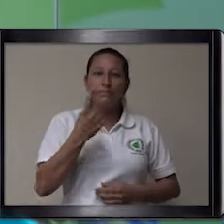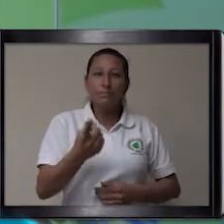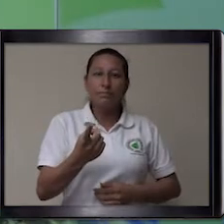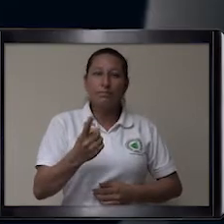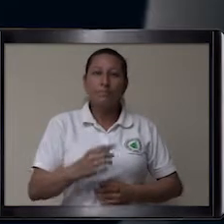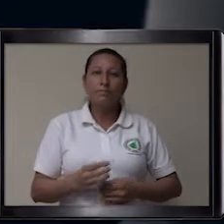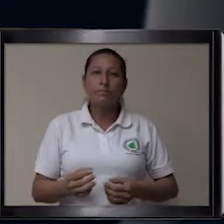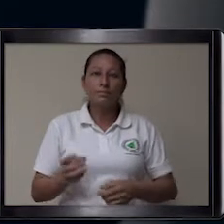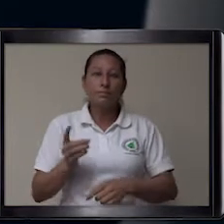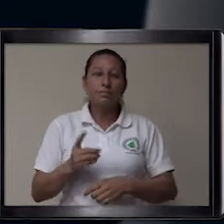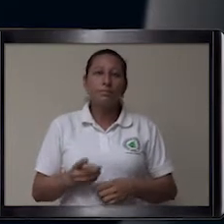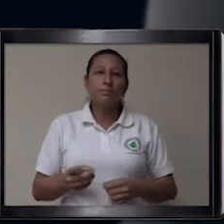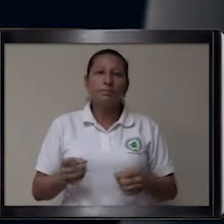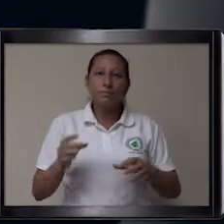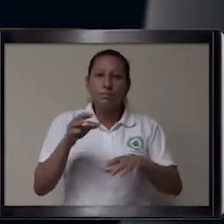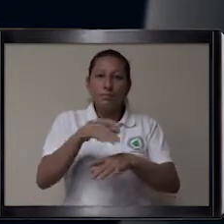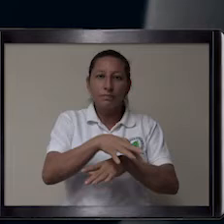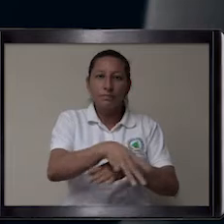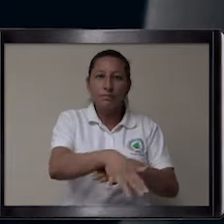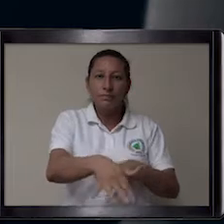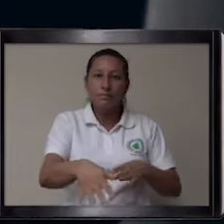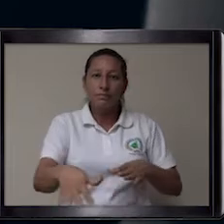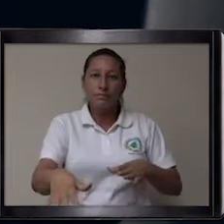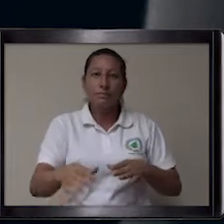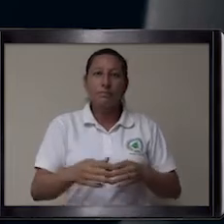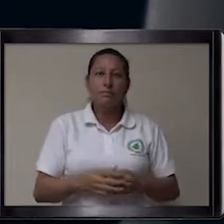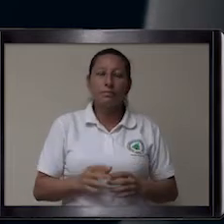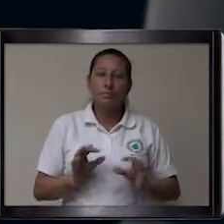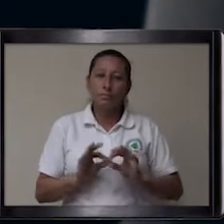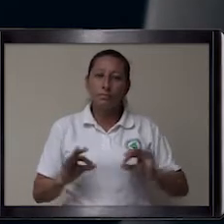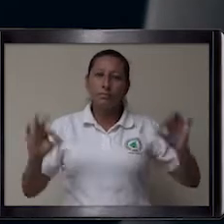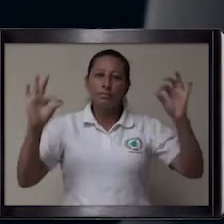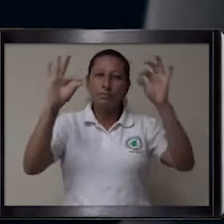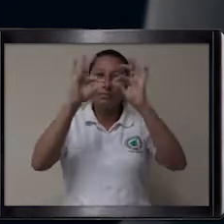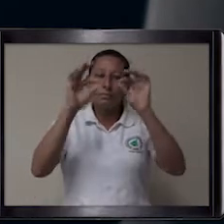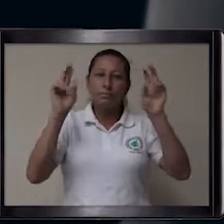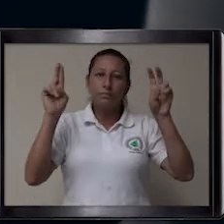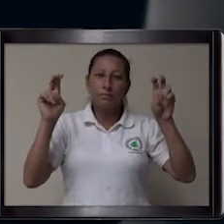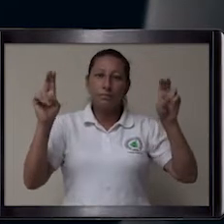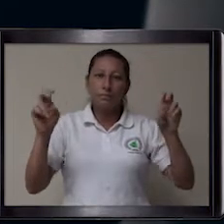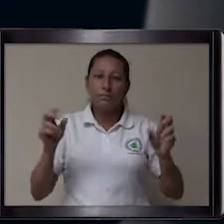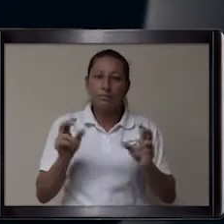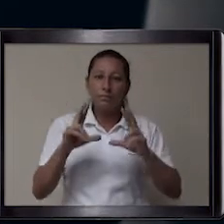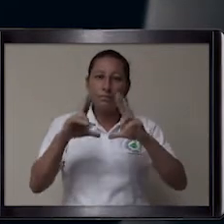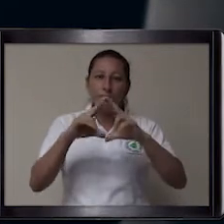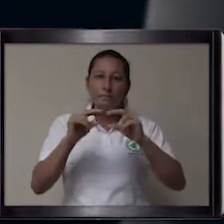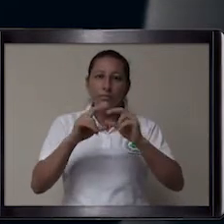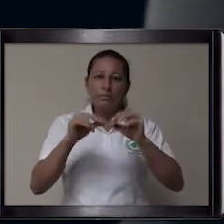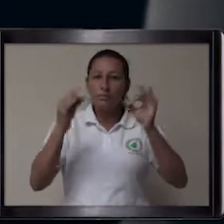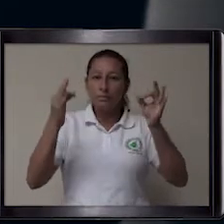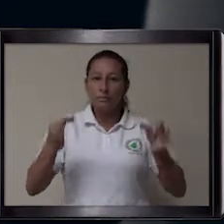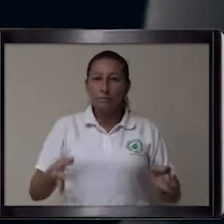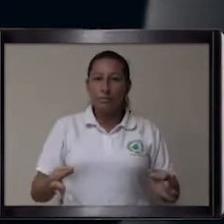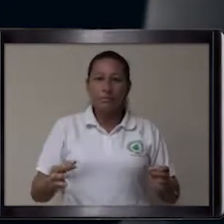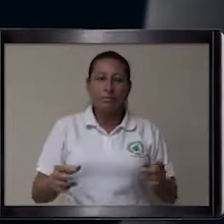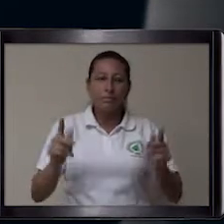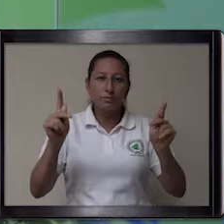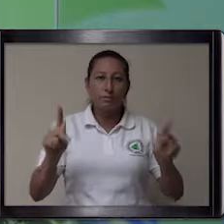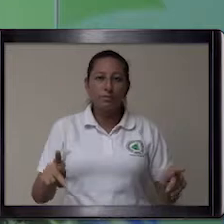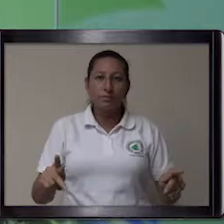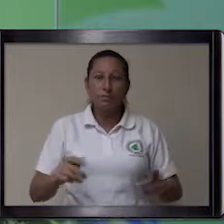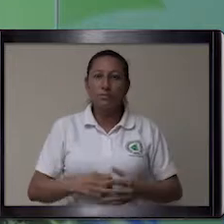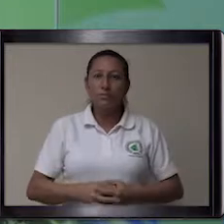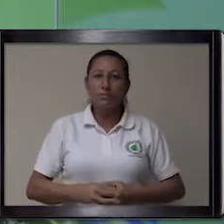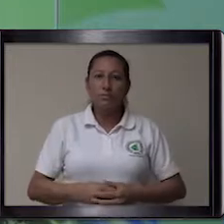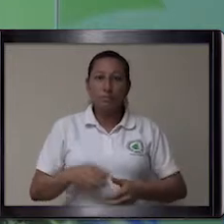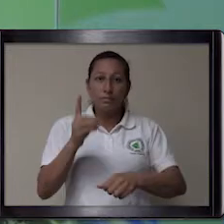los deslizamientos, un tema muy importante para la ciudadanía nacional. Para eso vamos a estar conversando un poco en estudios